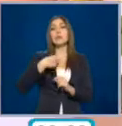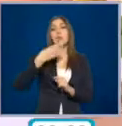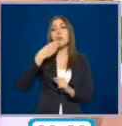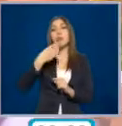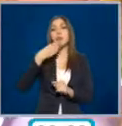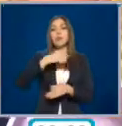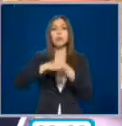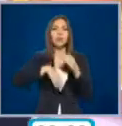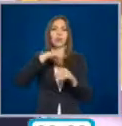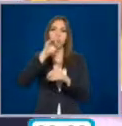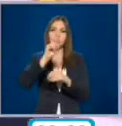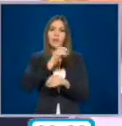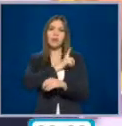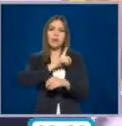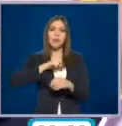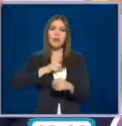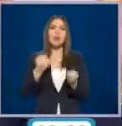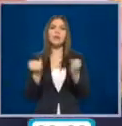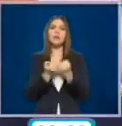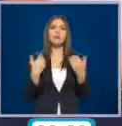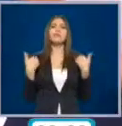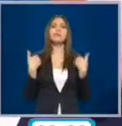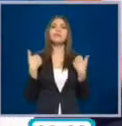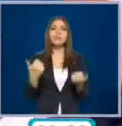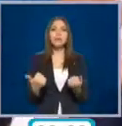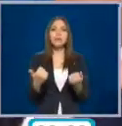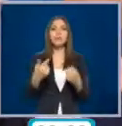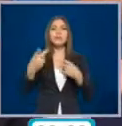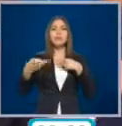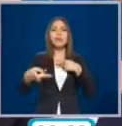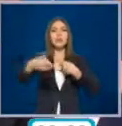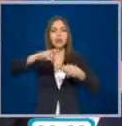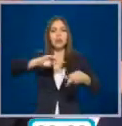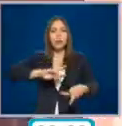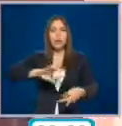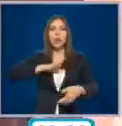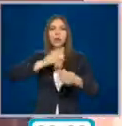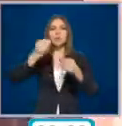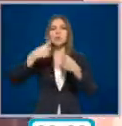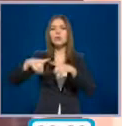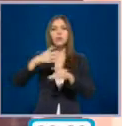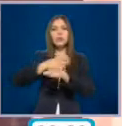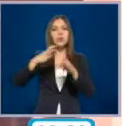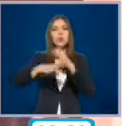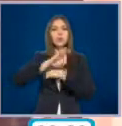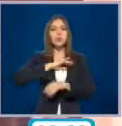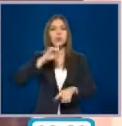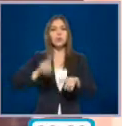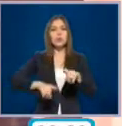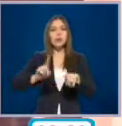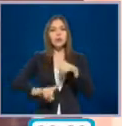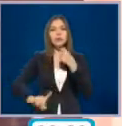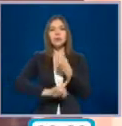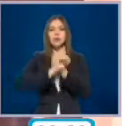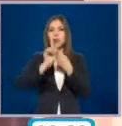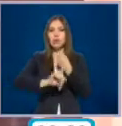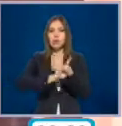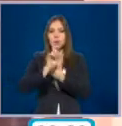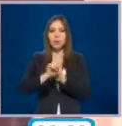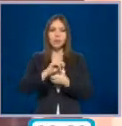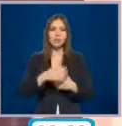realmente tengo que tener esta visión flexible de que hay muchas soluciones a los problemas, muchas maneras de enfrentar las